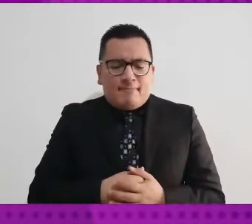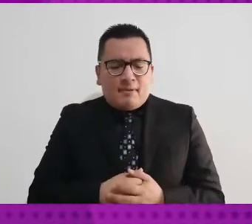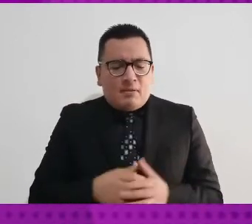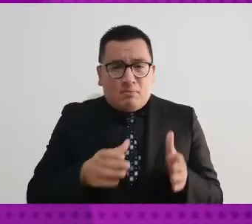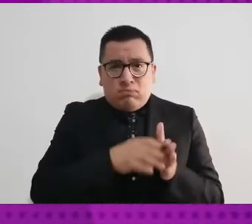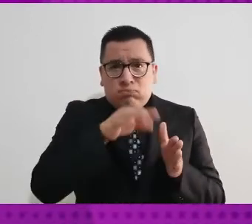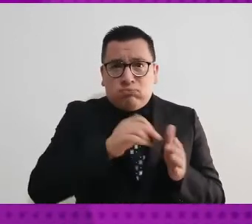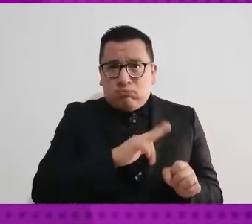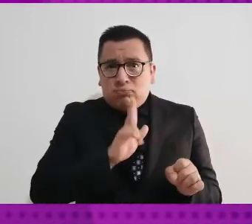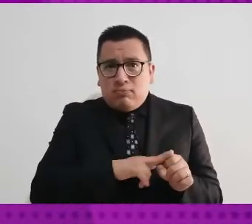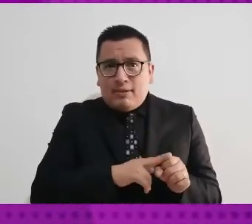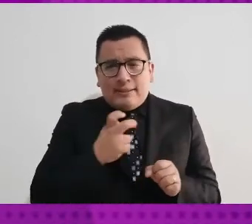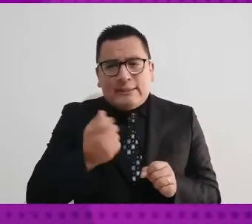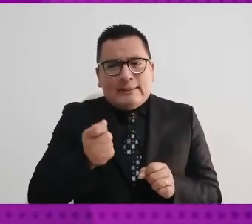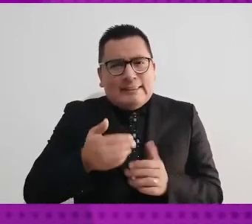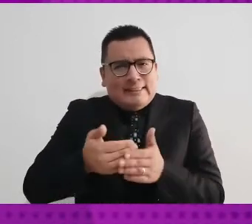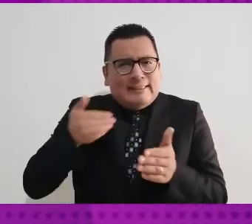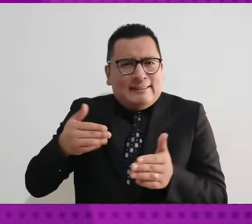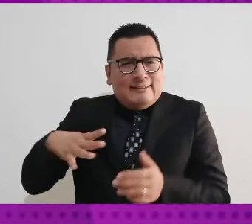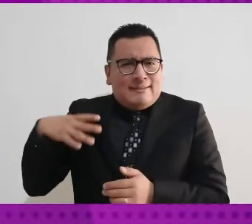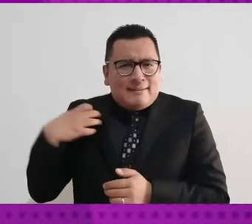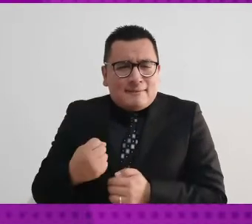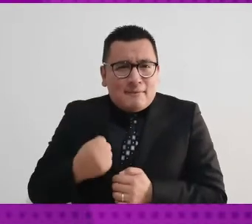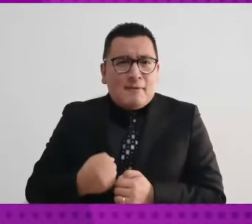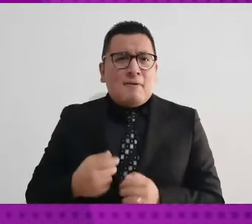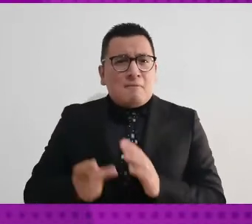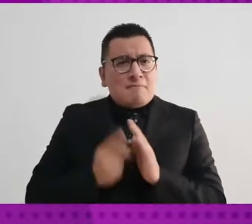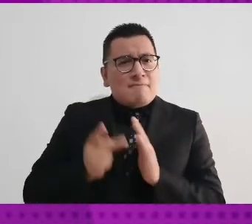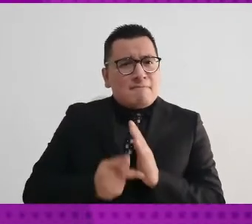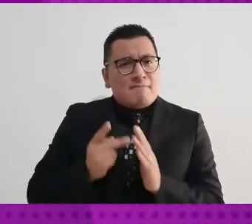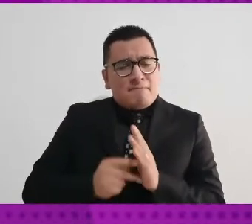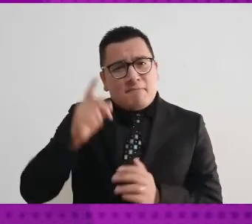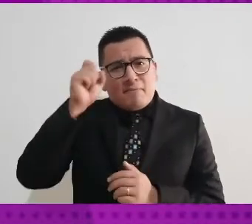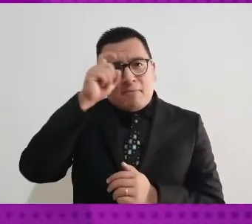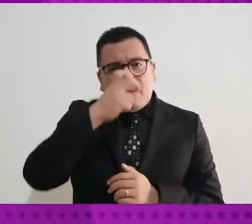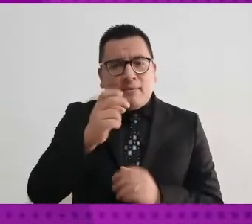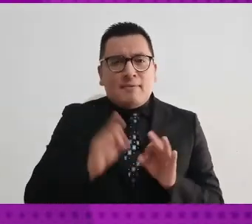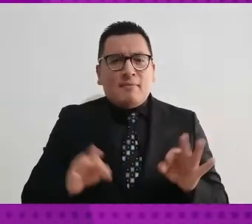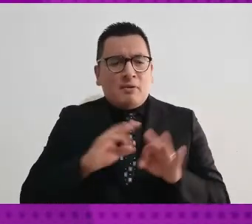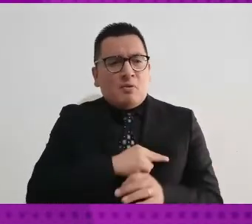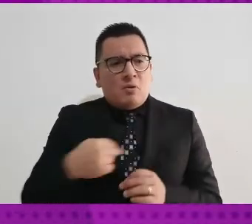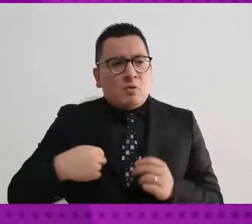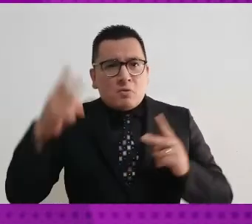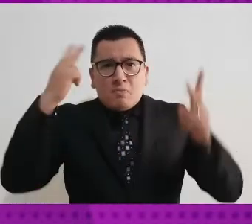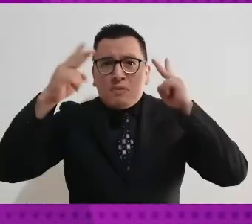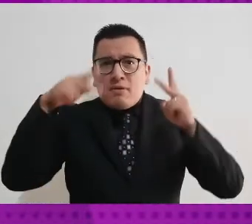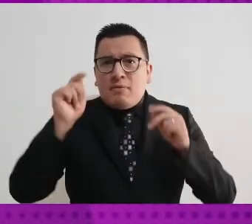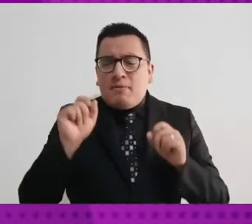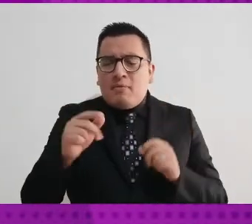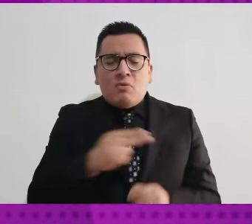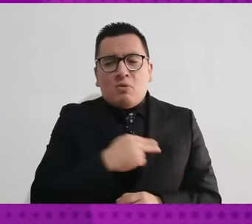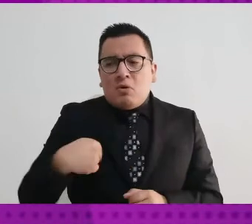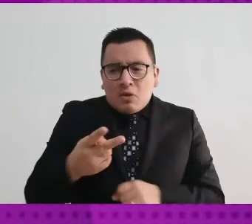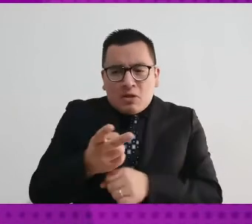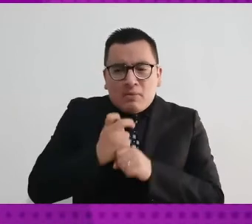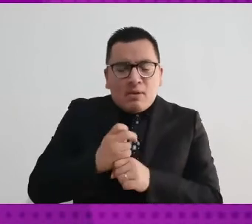está representada precisamente en esta exposición. Por eso es tan importante que la visitemos, pero también que